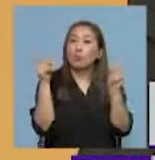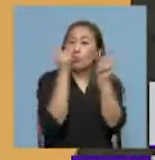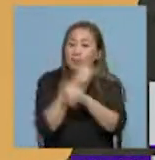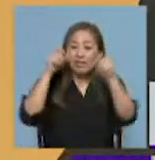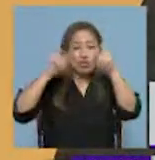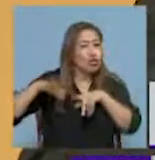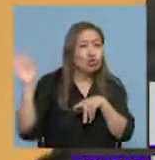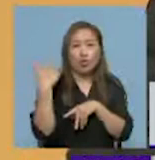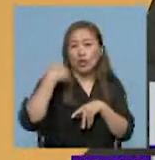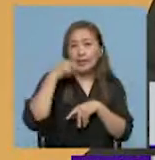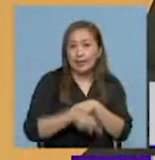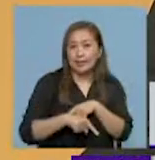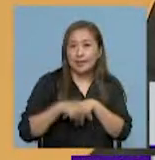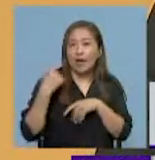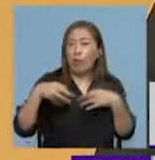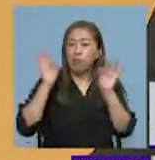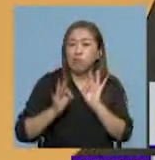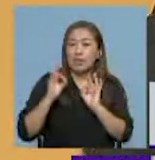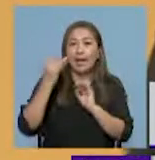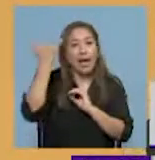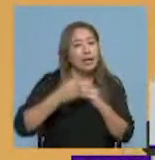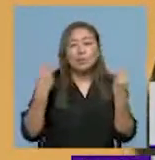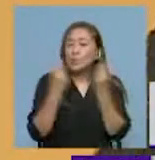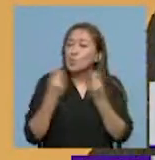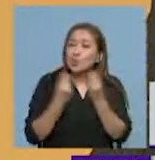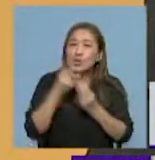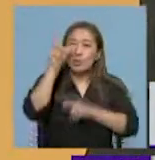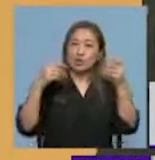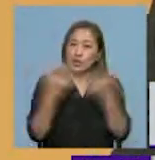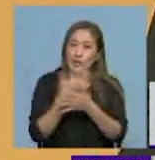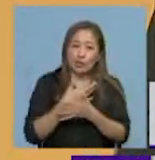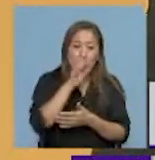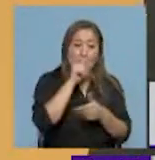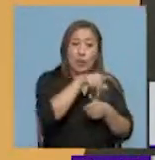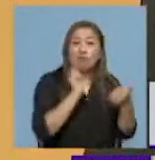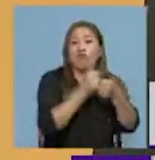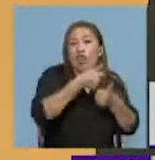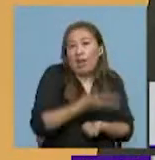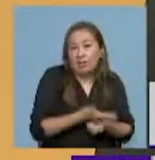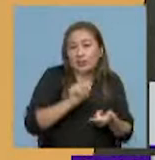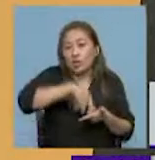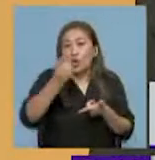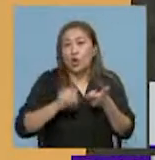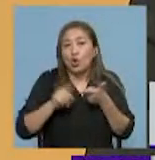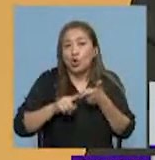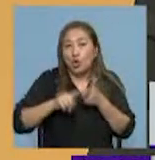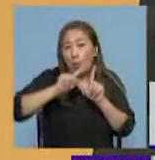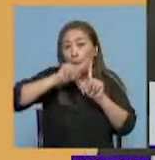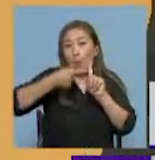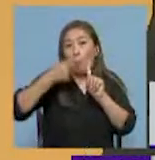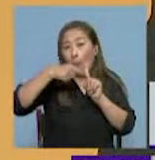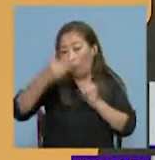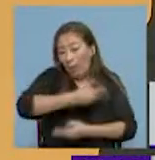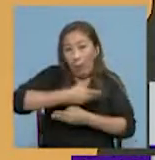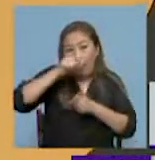país acá hay muchas víctimas por un lado la niña violada por otro lado esa vida que está dentro de la